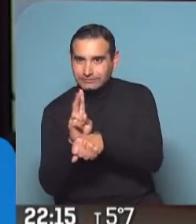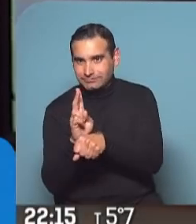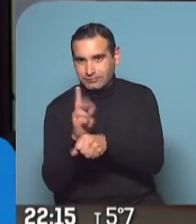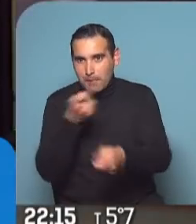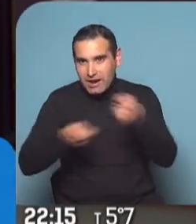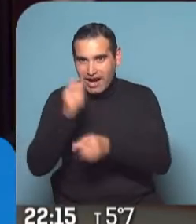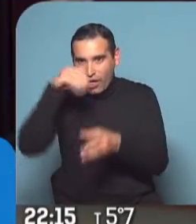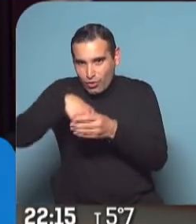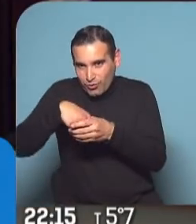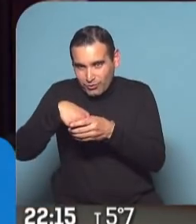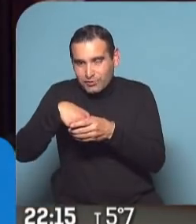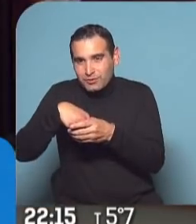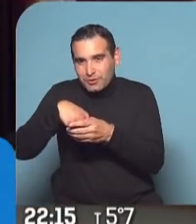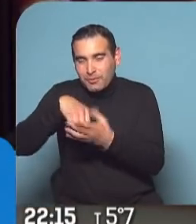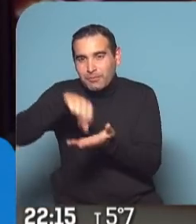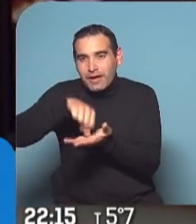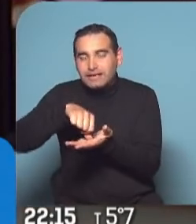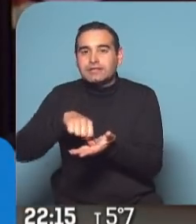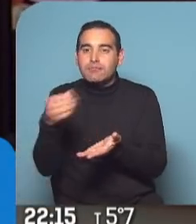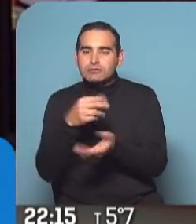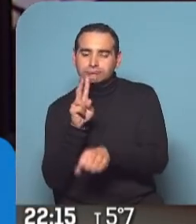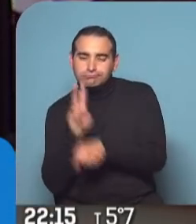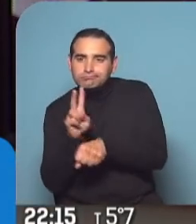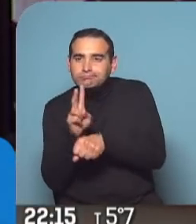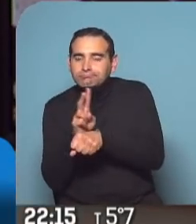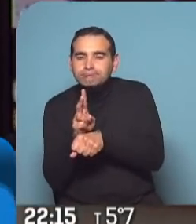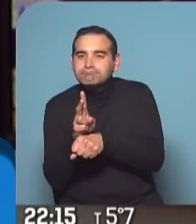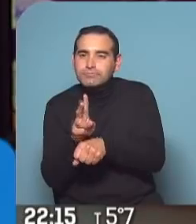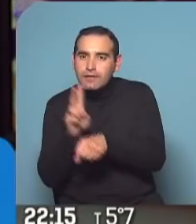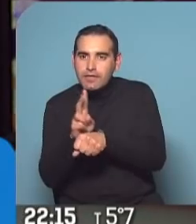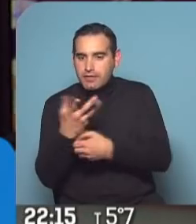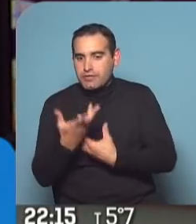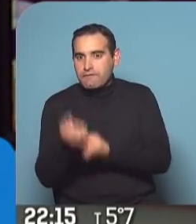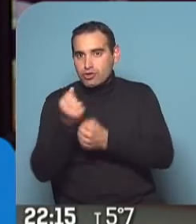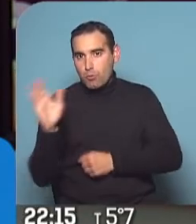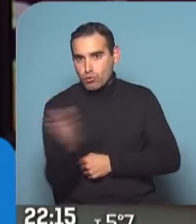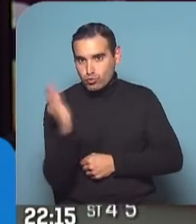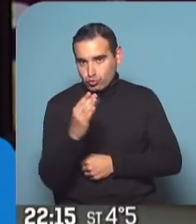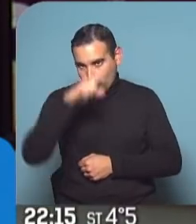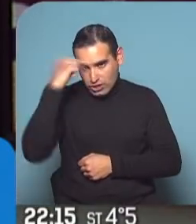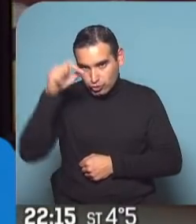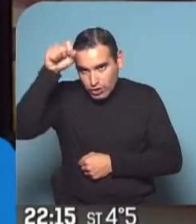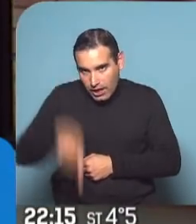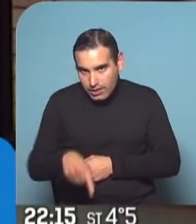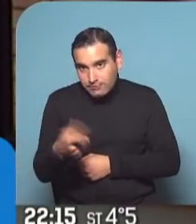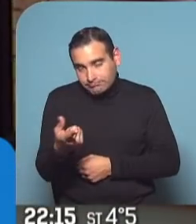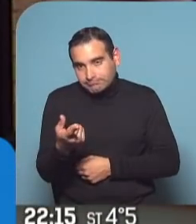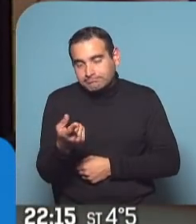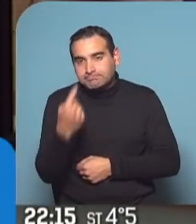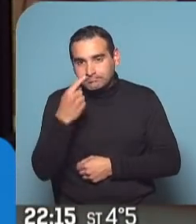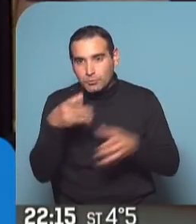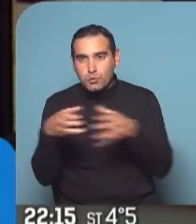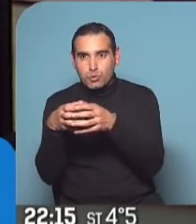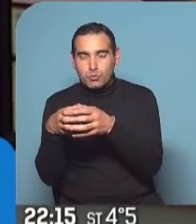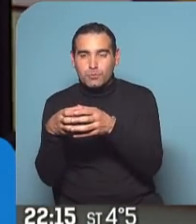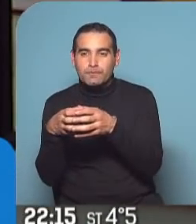y hacia un poco la protección, la defensa de la producción local. Entonces yo creo que ahí,